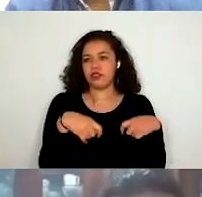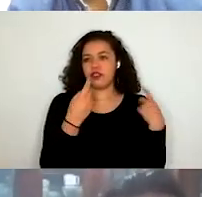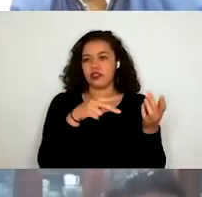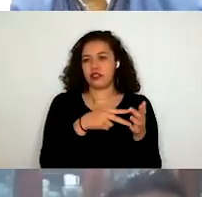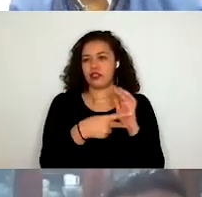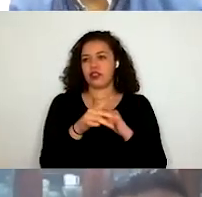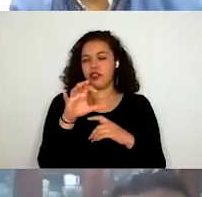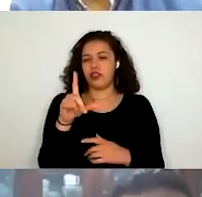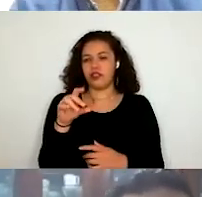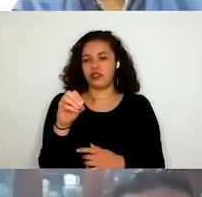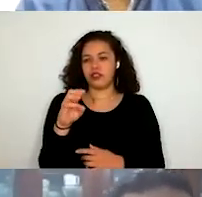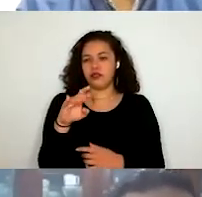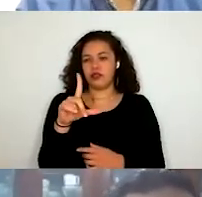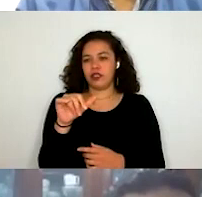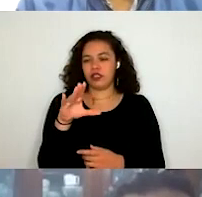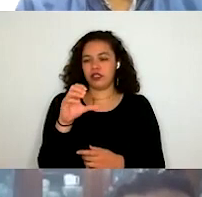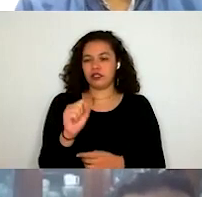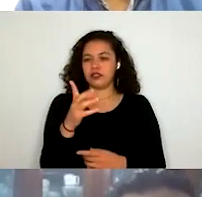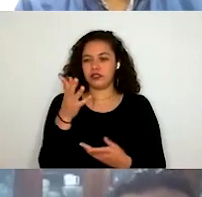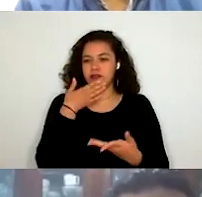Carlos Blancas Aguilar. Adelante, ingeniero, buena tarde.